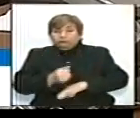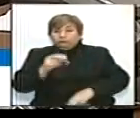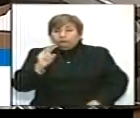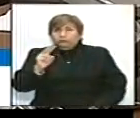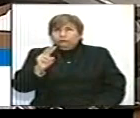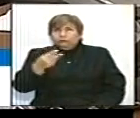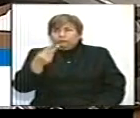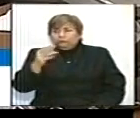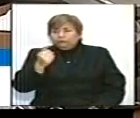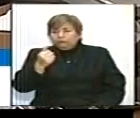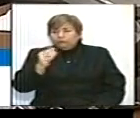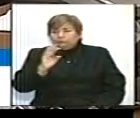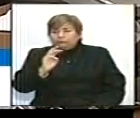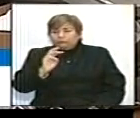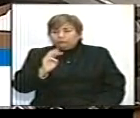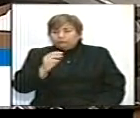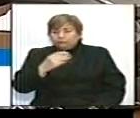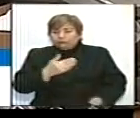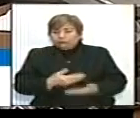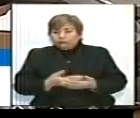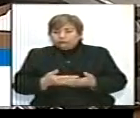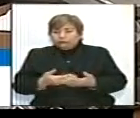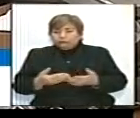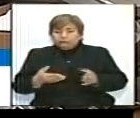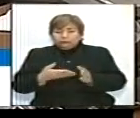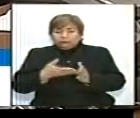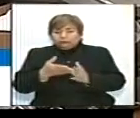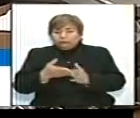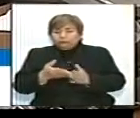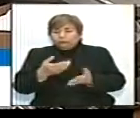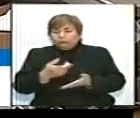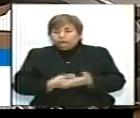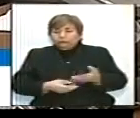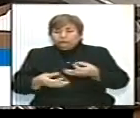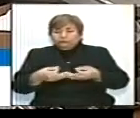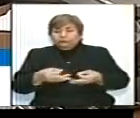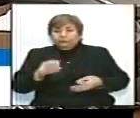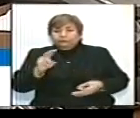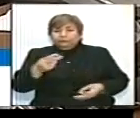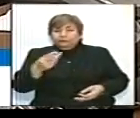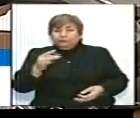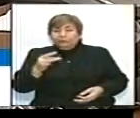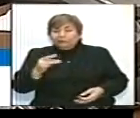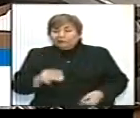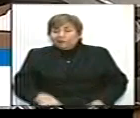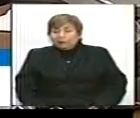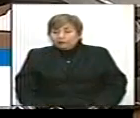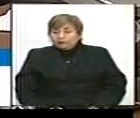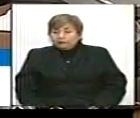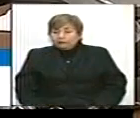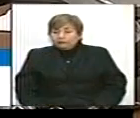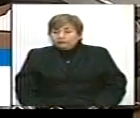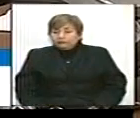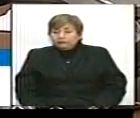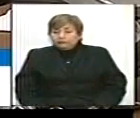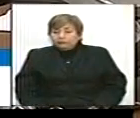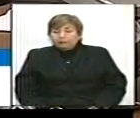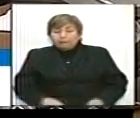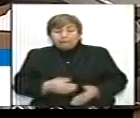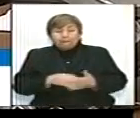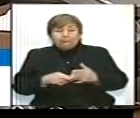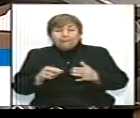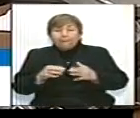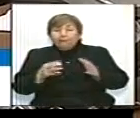ahí realizado para ser ejecutado mediante el mecanismo de obras por impuesto durante el año 2018. Tiene un área de terreno